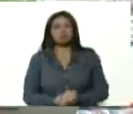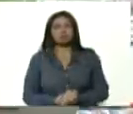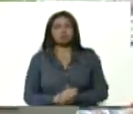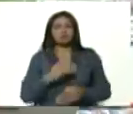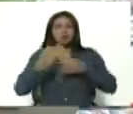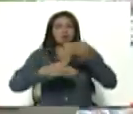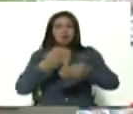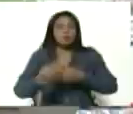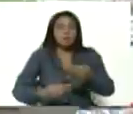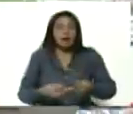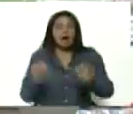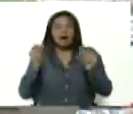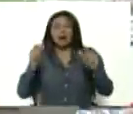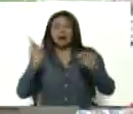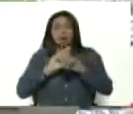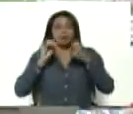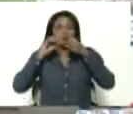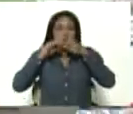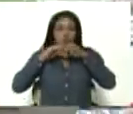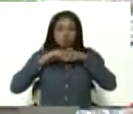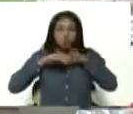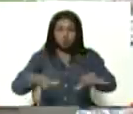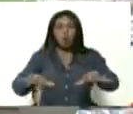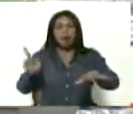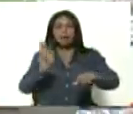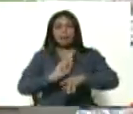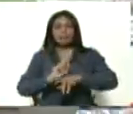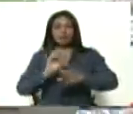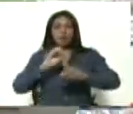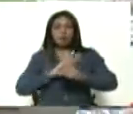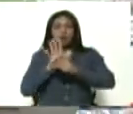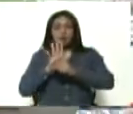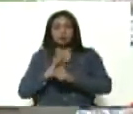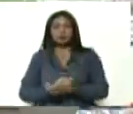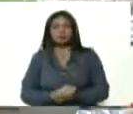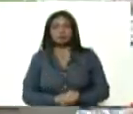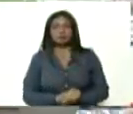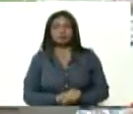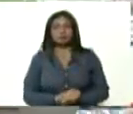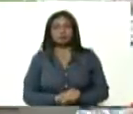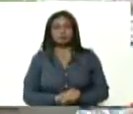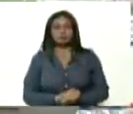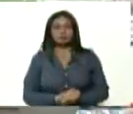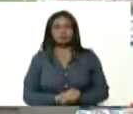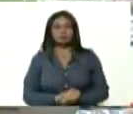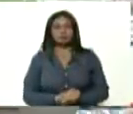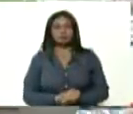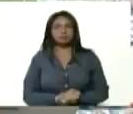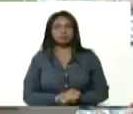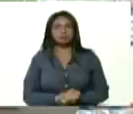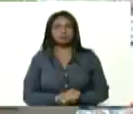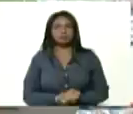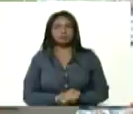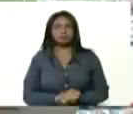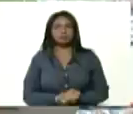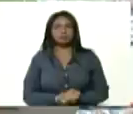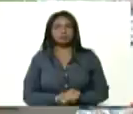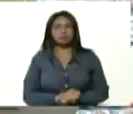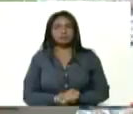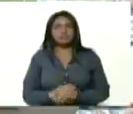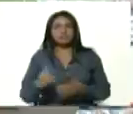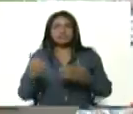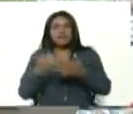acelera muy rápido, es decir, su tasa de propagación es muy rápida, se desacelera muy